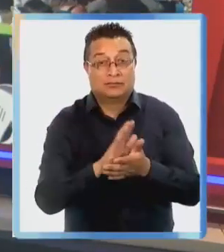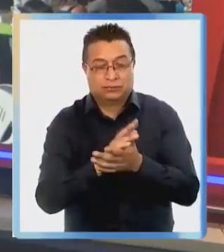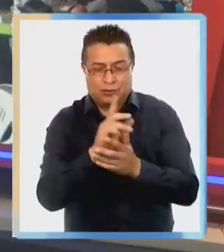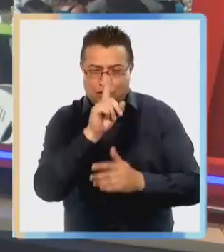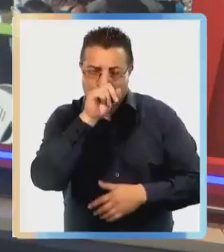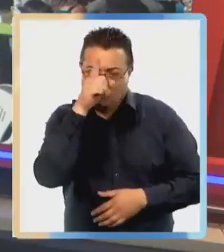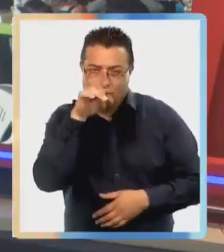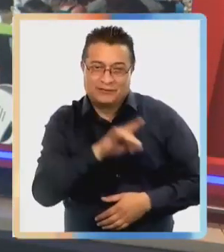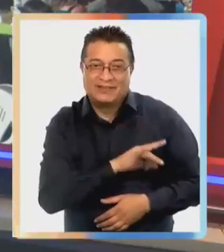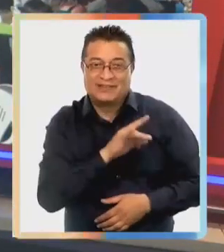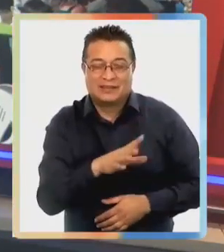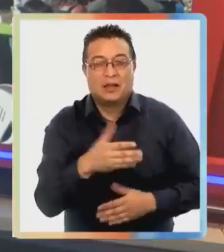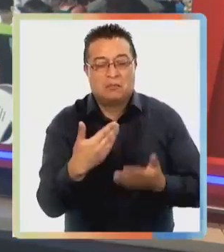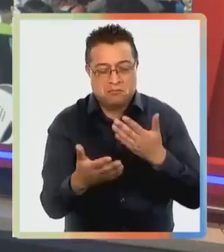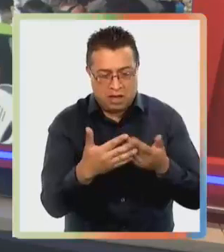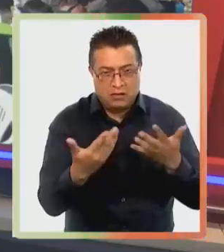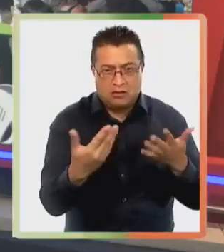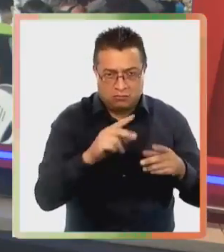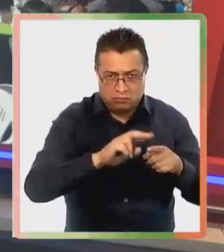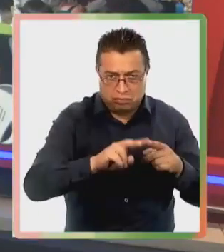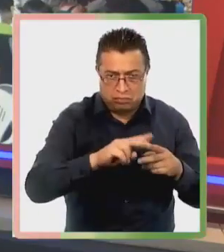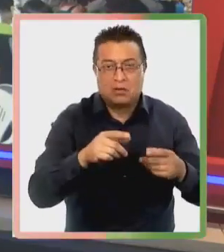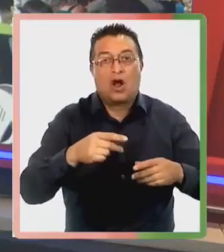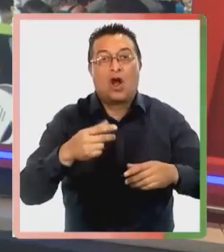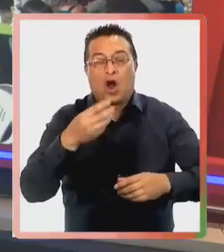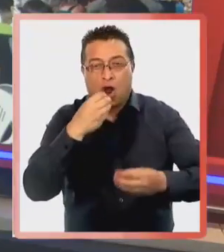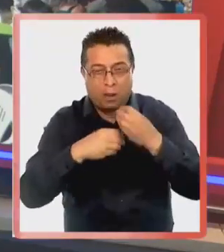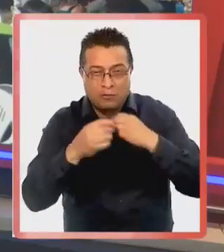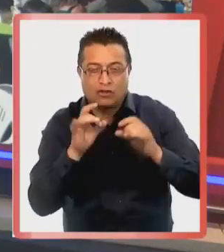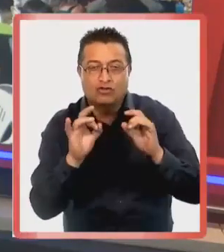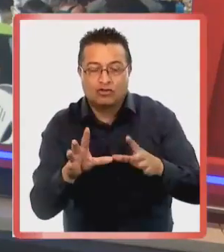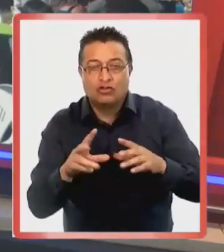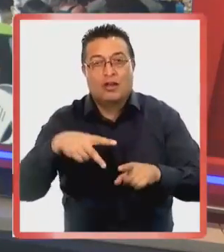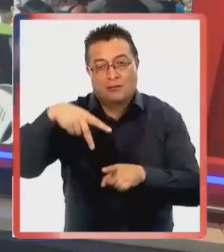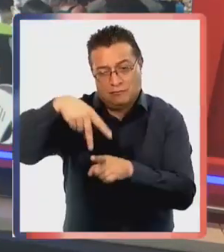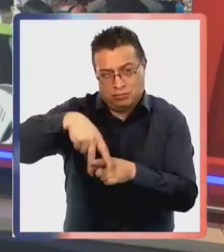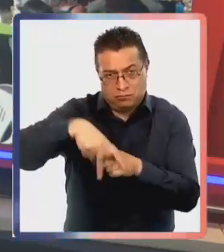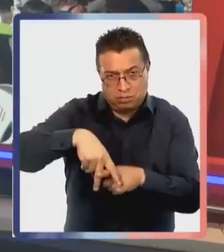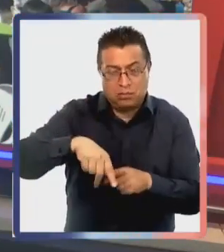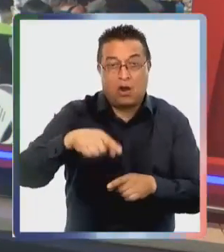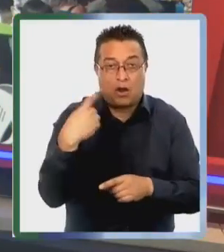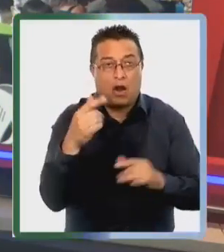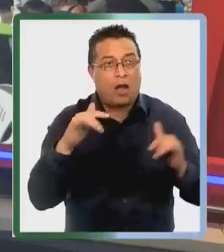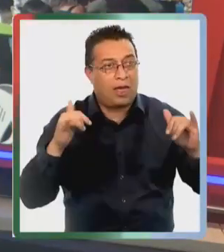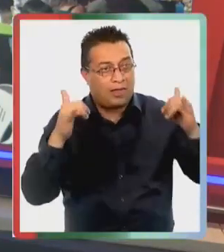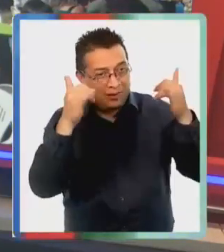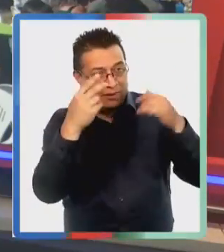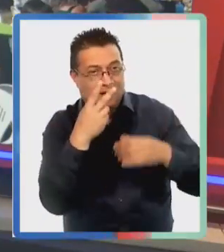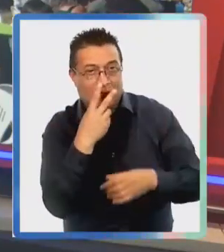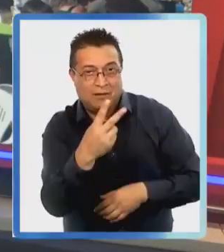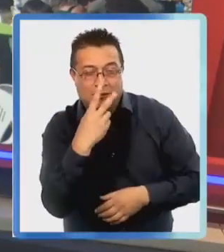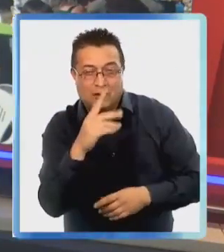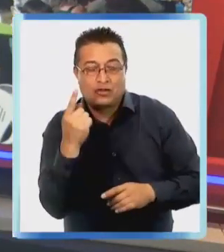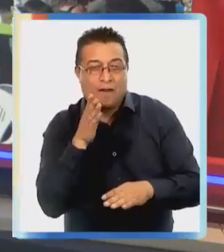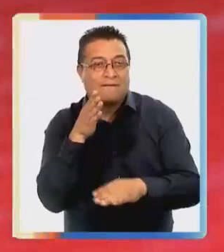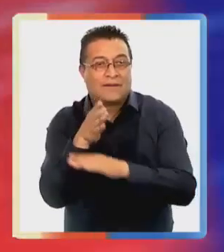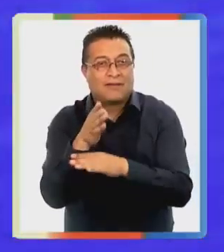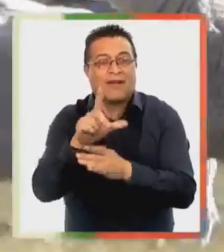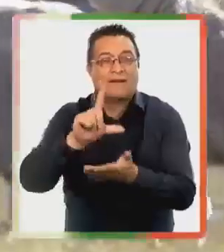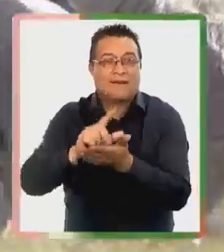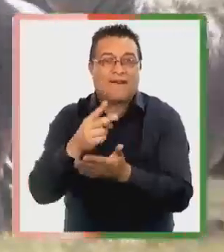jineteadas y muchas otras actividades que fueron disfrutadas por los viajeros y locales. ITV Patagonia nos cuenta cómo fue.